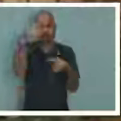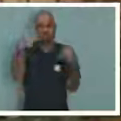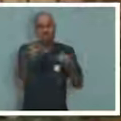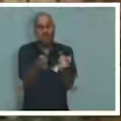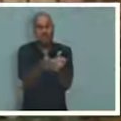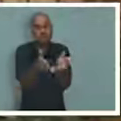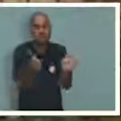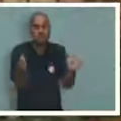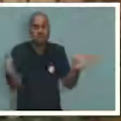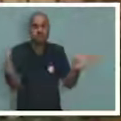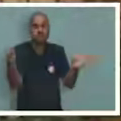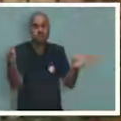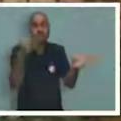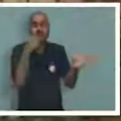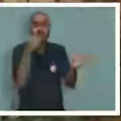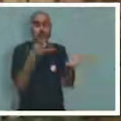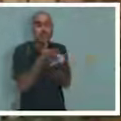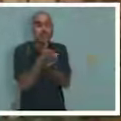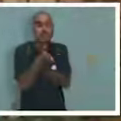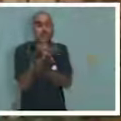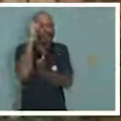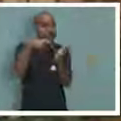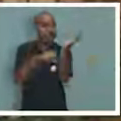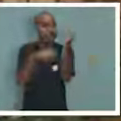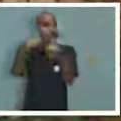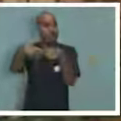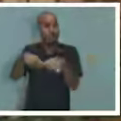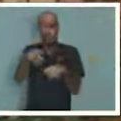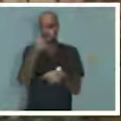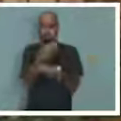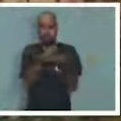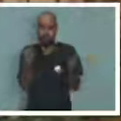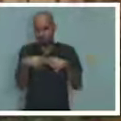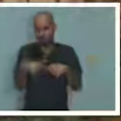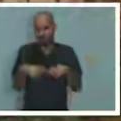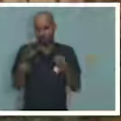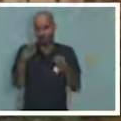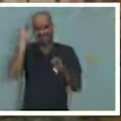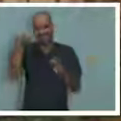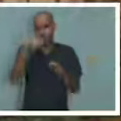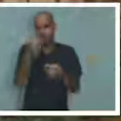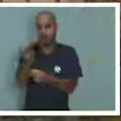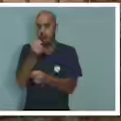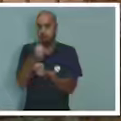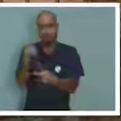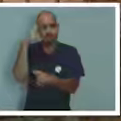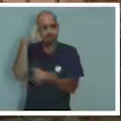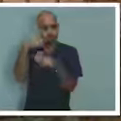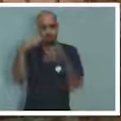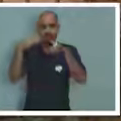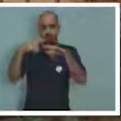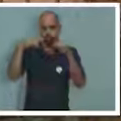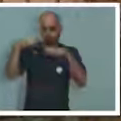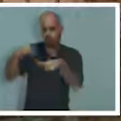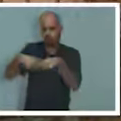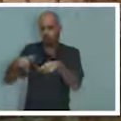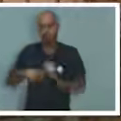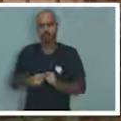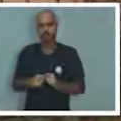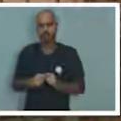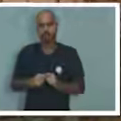potencialidades productivas mediante el desarrollo genético, el extensionismo, el empleo de la ciencia y la innovación y desterrando totalmente la